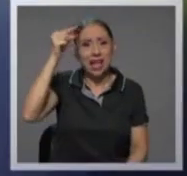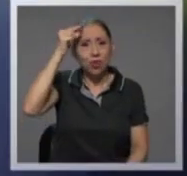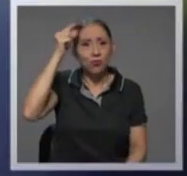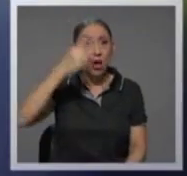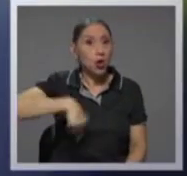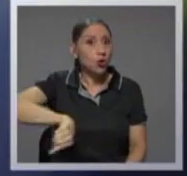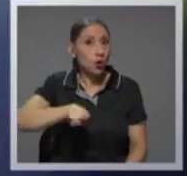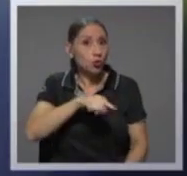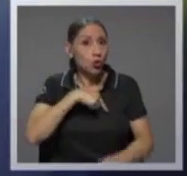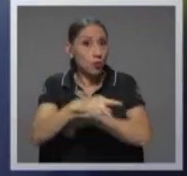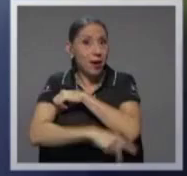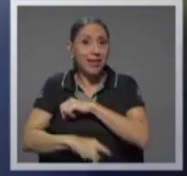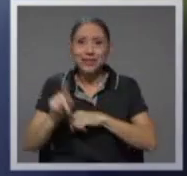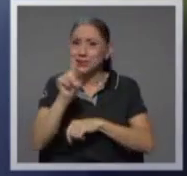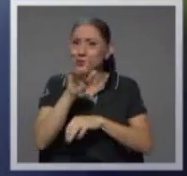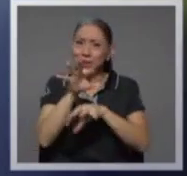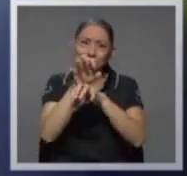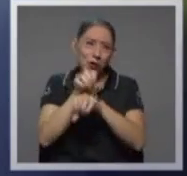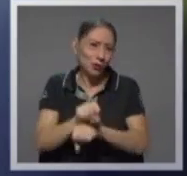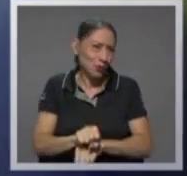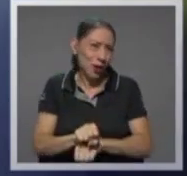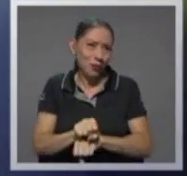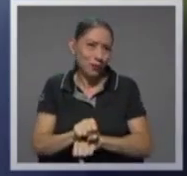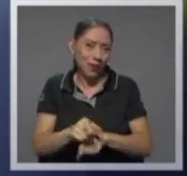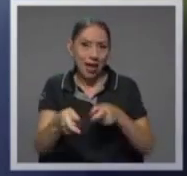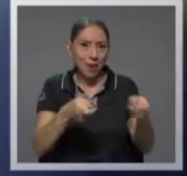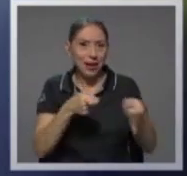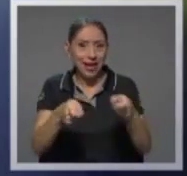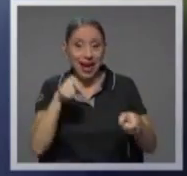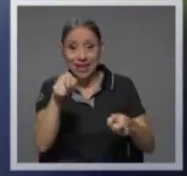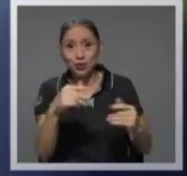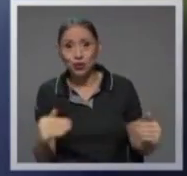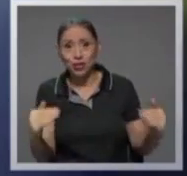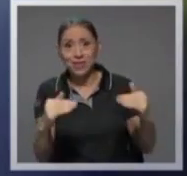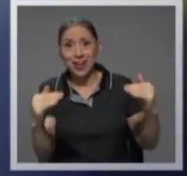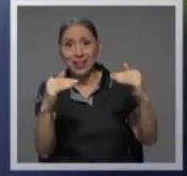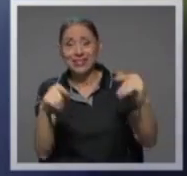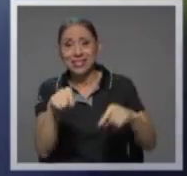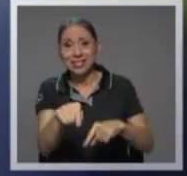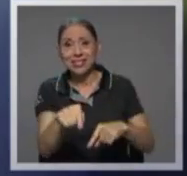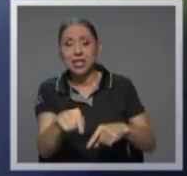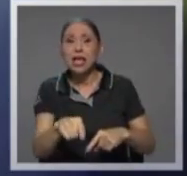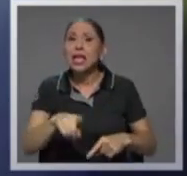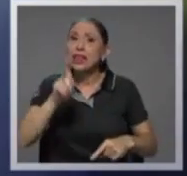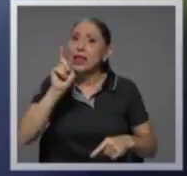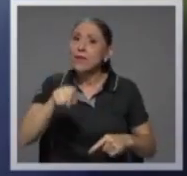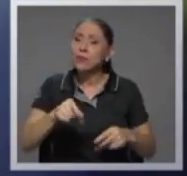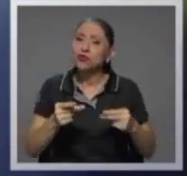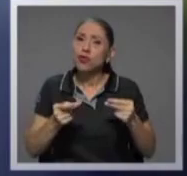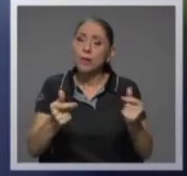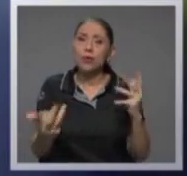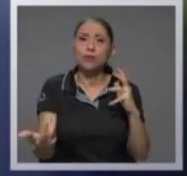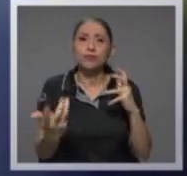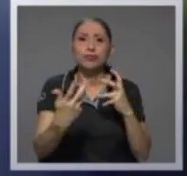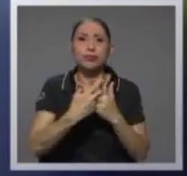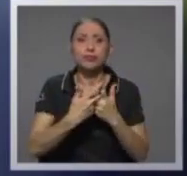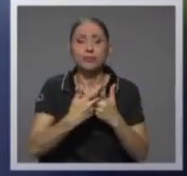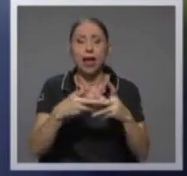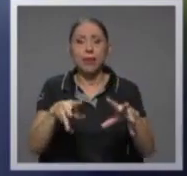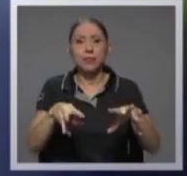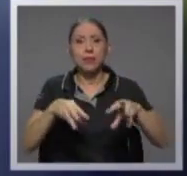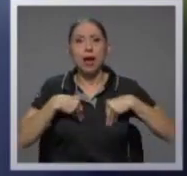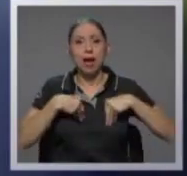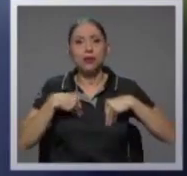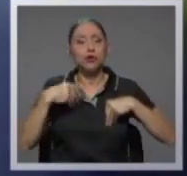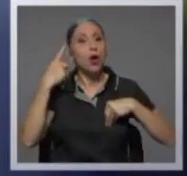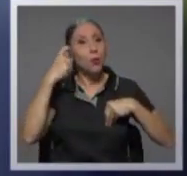acostumbrados a manejar esos niveles de crecimiento y vamos a tener que adaptarnos muy rápidamente porque vamos a estar